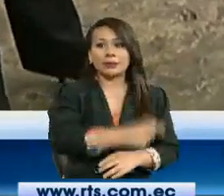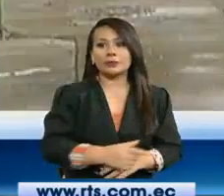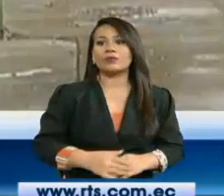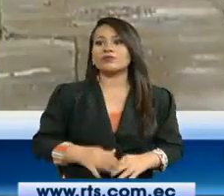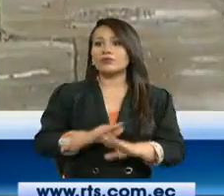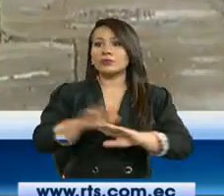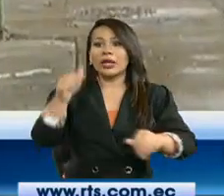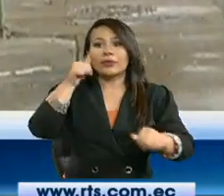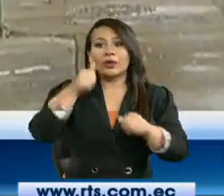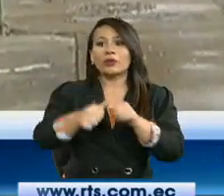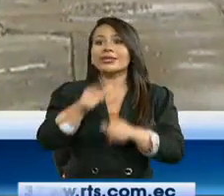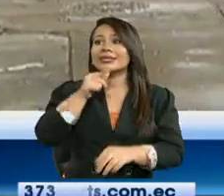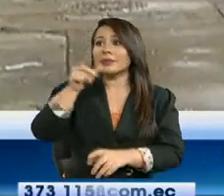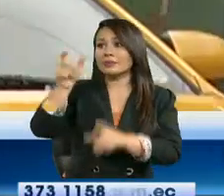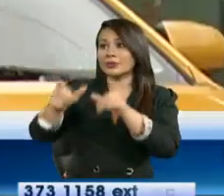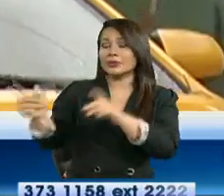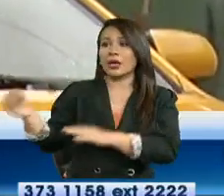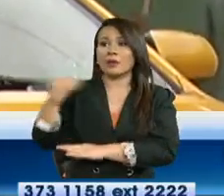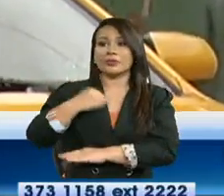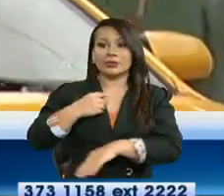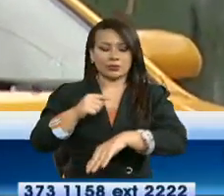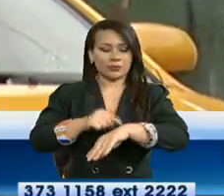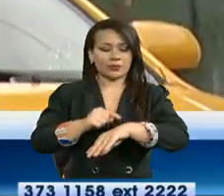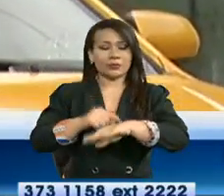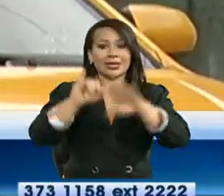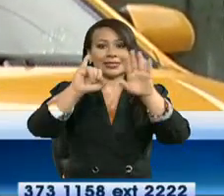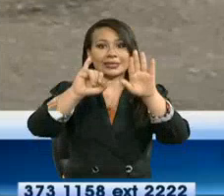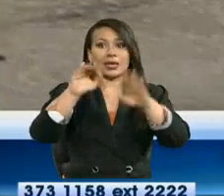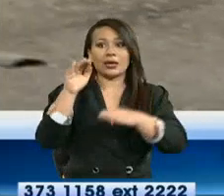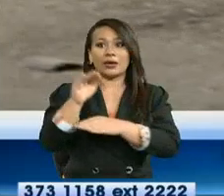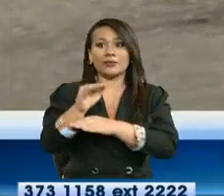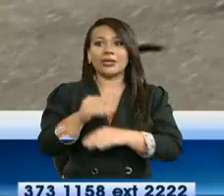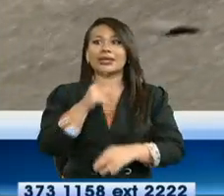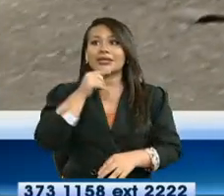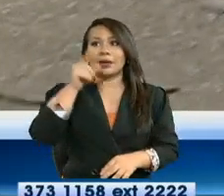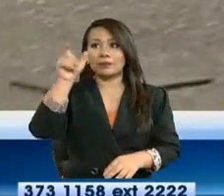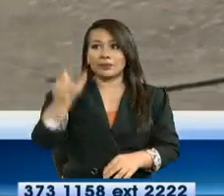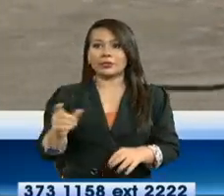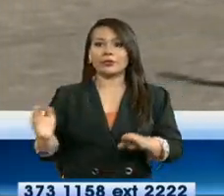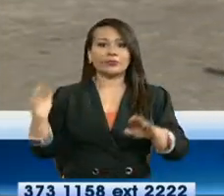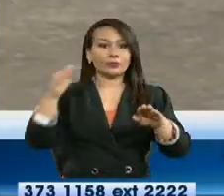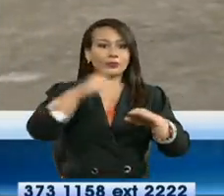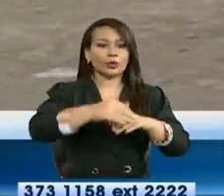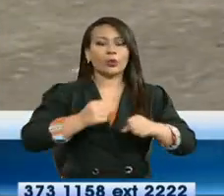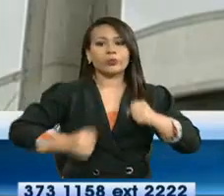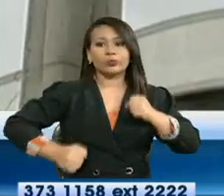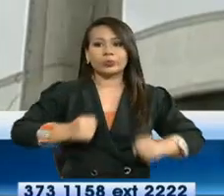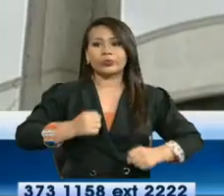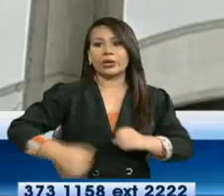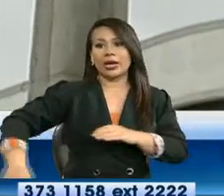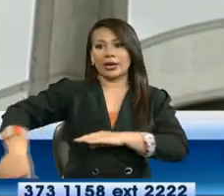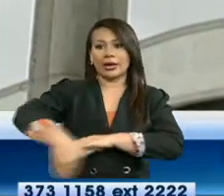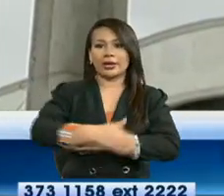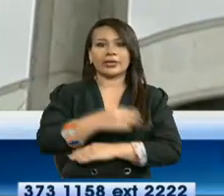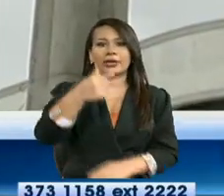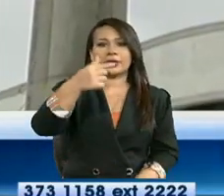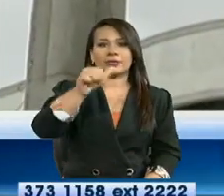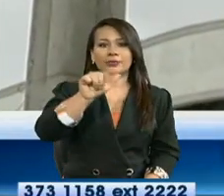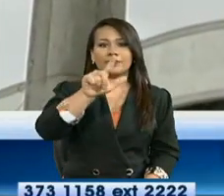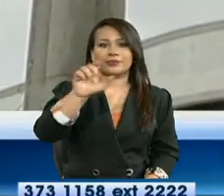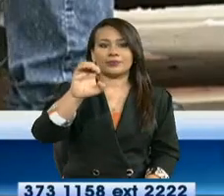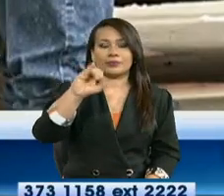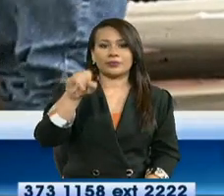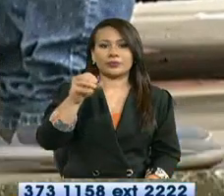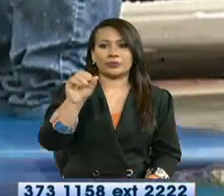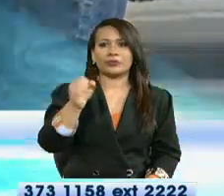versiones de los habitantes del sector, pasadas las 6 de la tarde, la víctima llegó corriendo hasta las calles Gallegos Lara y Francisco de Marcos.